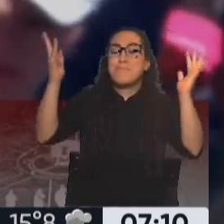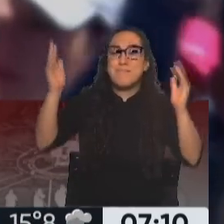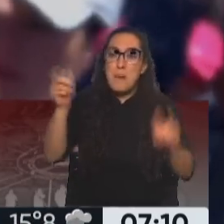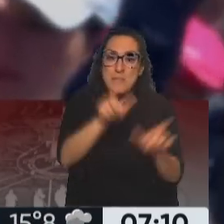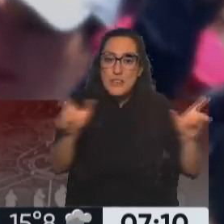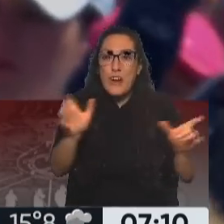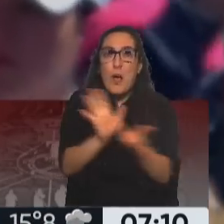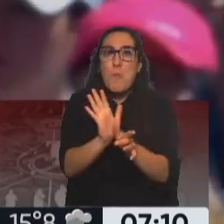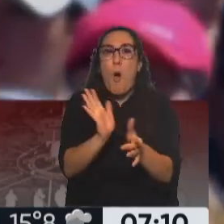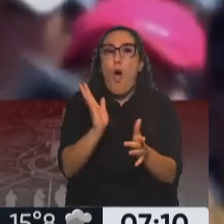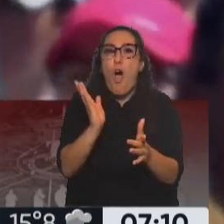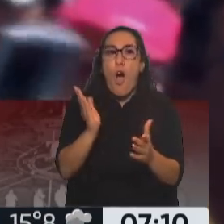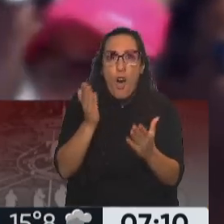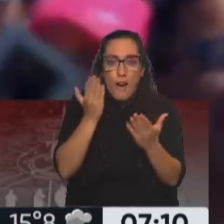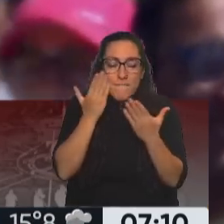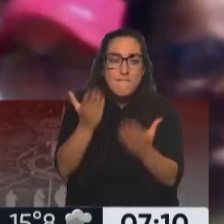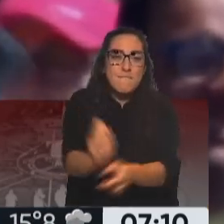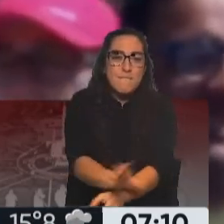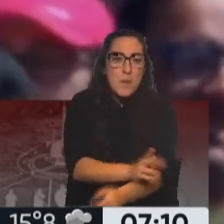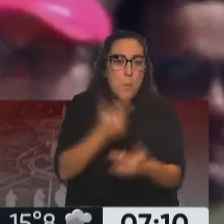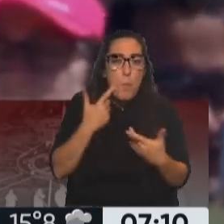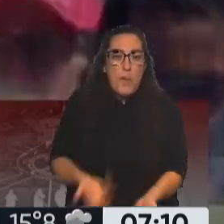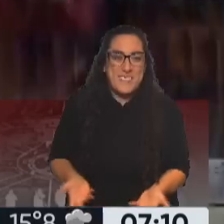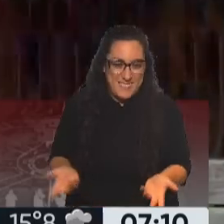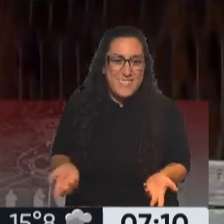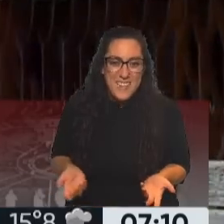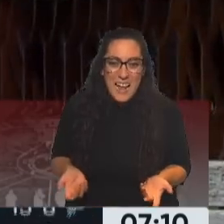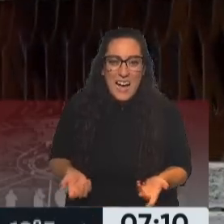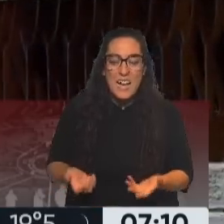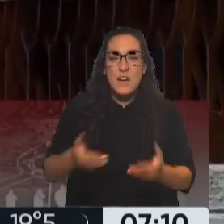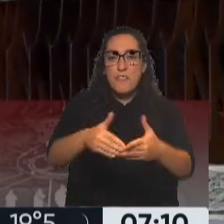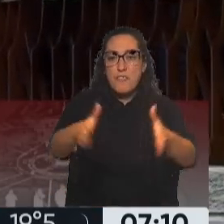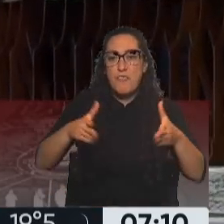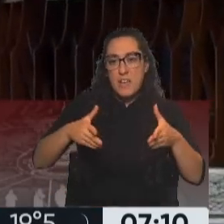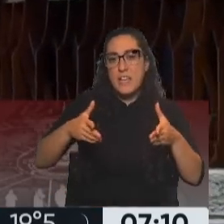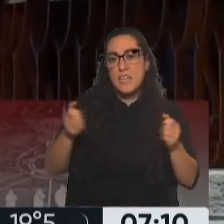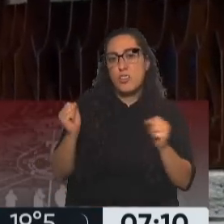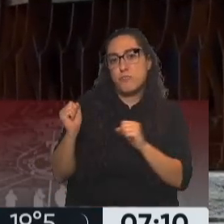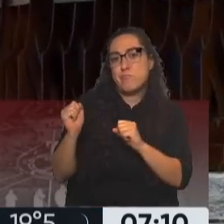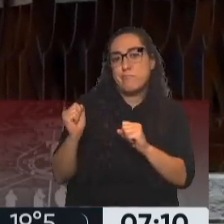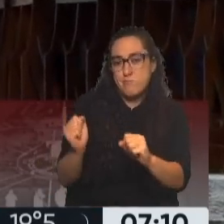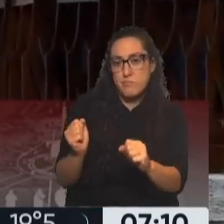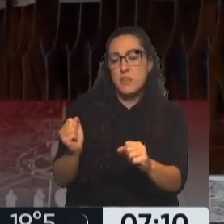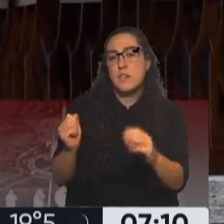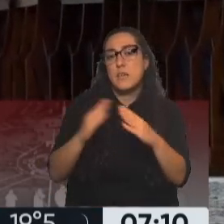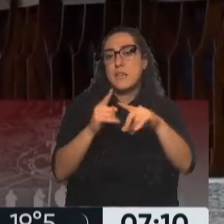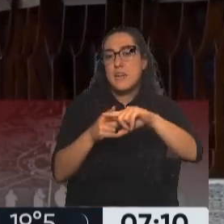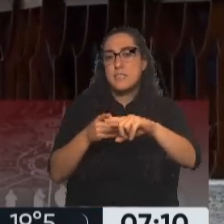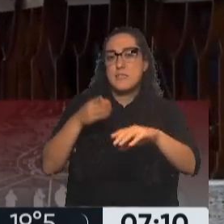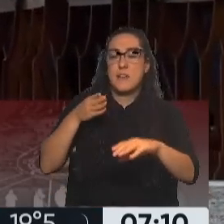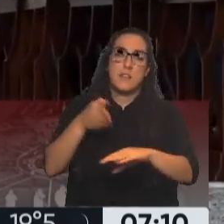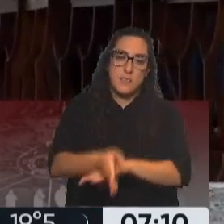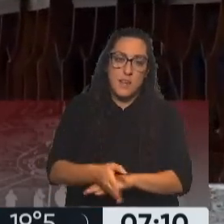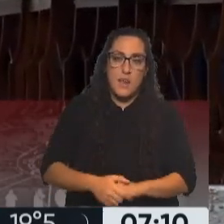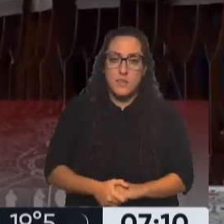una demostración de admiración y emoción, este traslado del féretro nuevamente hacia el interior de la basílica.